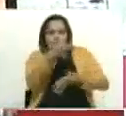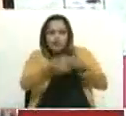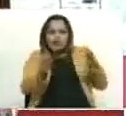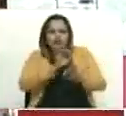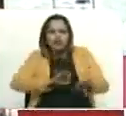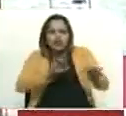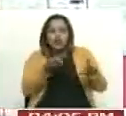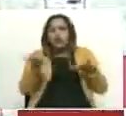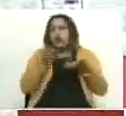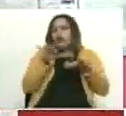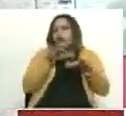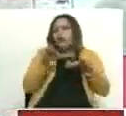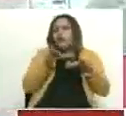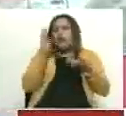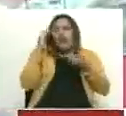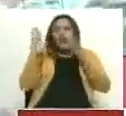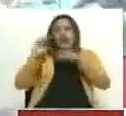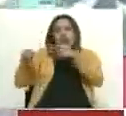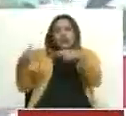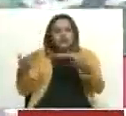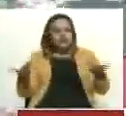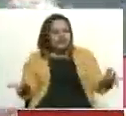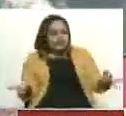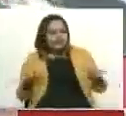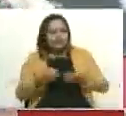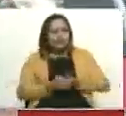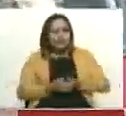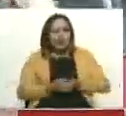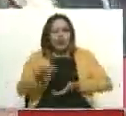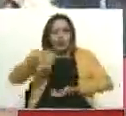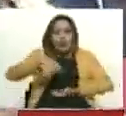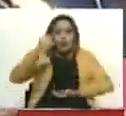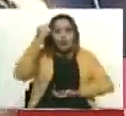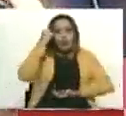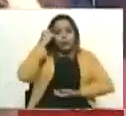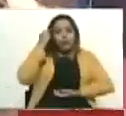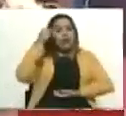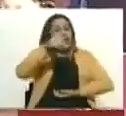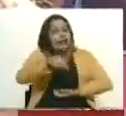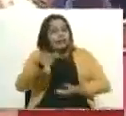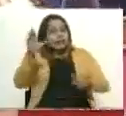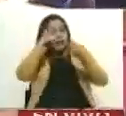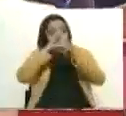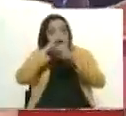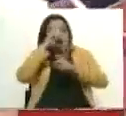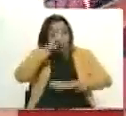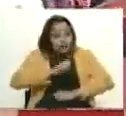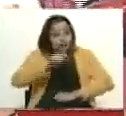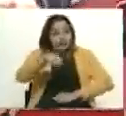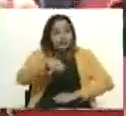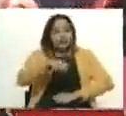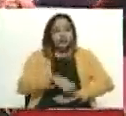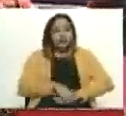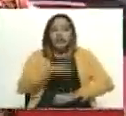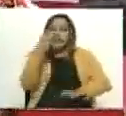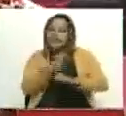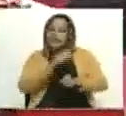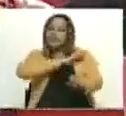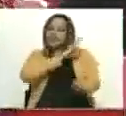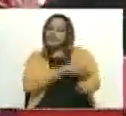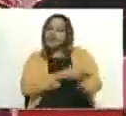momento, este es el día y este es el año en que debemos